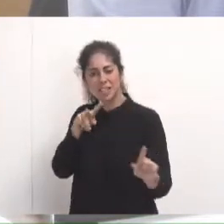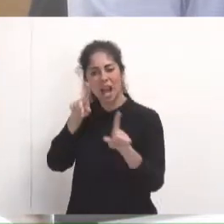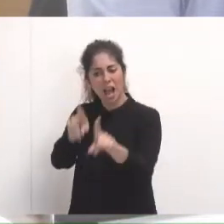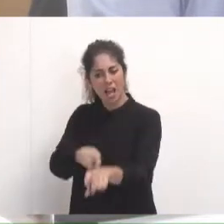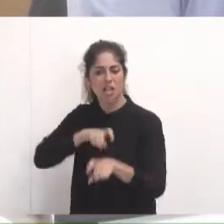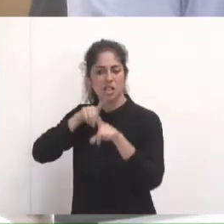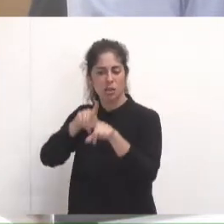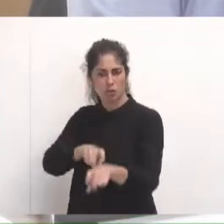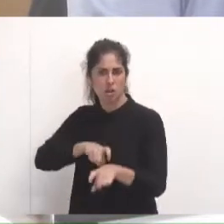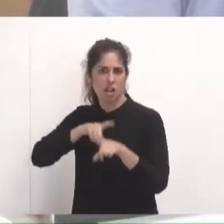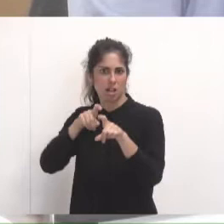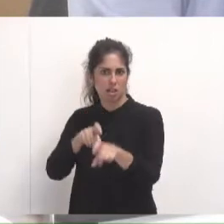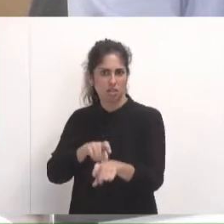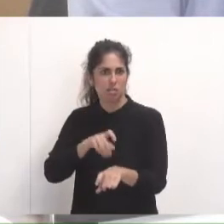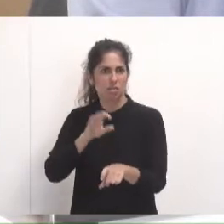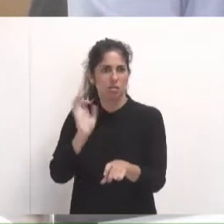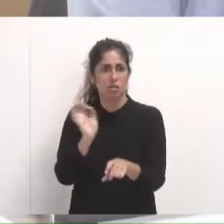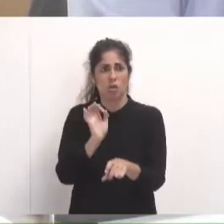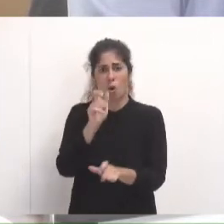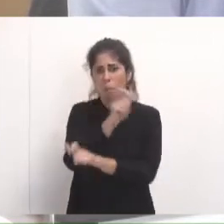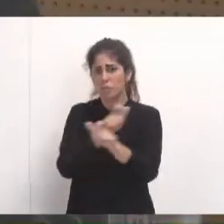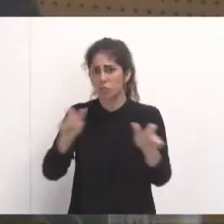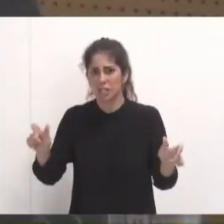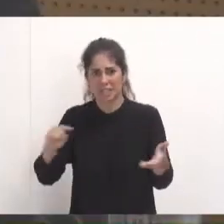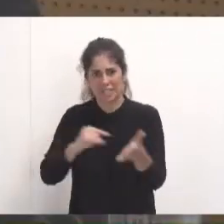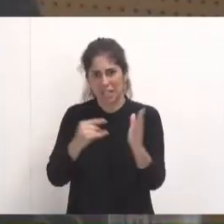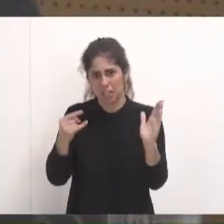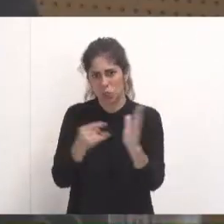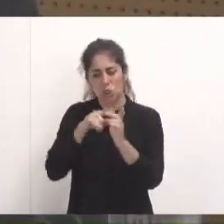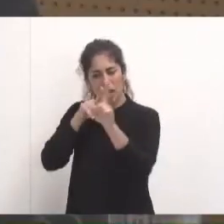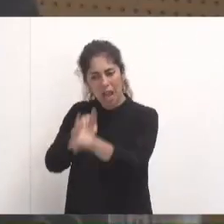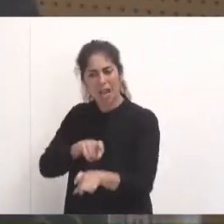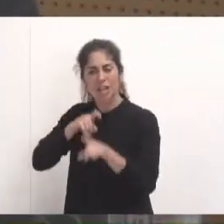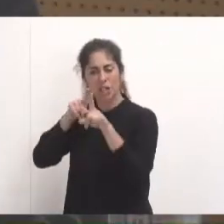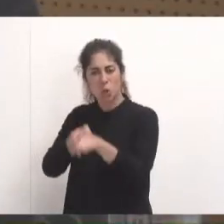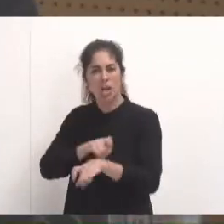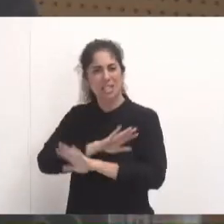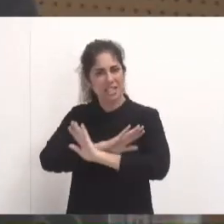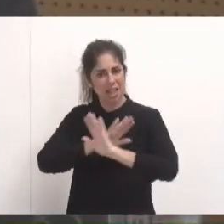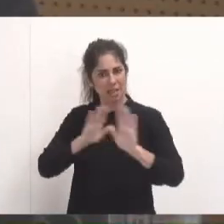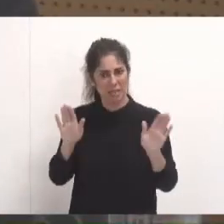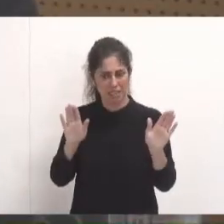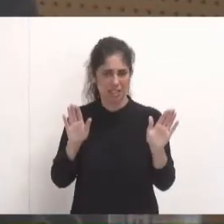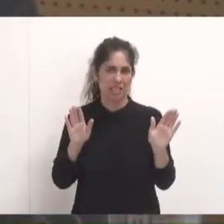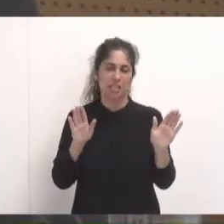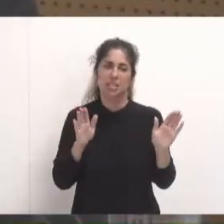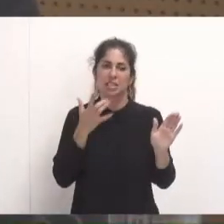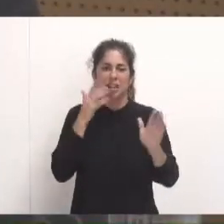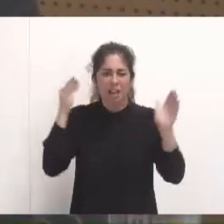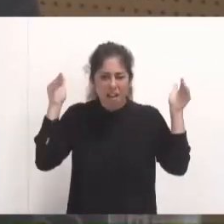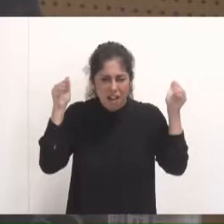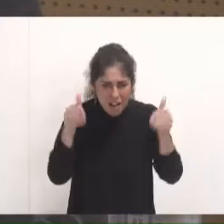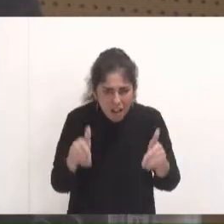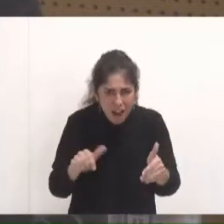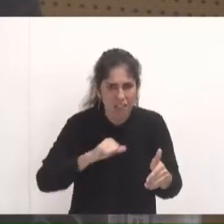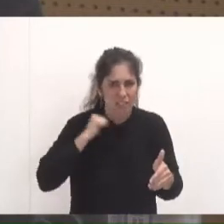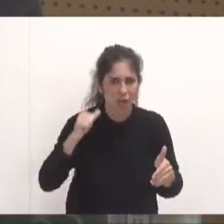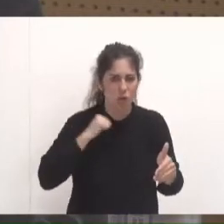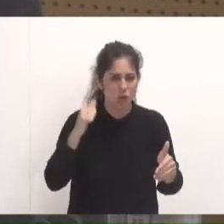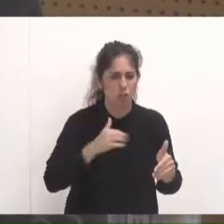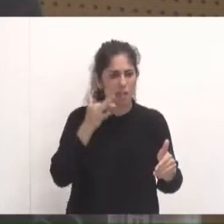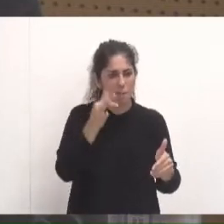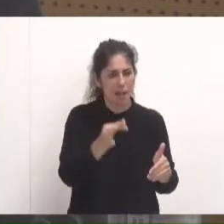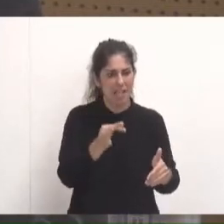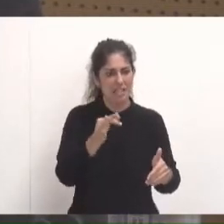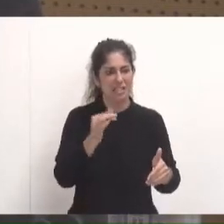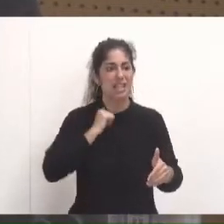del personal y de las y los técnicos agrícolas, centráramos la atención solamente en la zona de Tacoronte y aledaños, ¿no? Bastaría